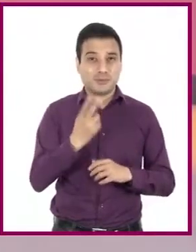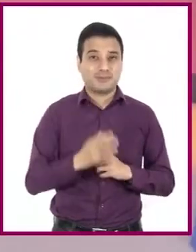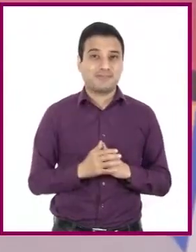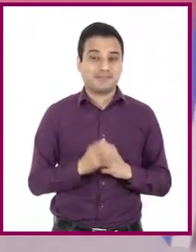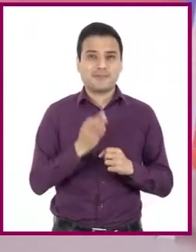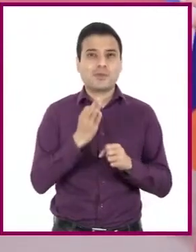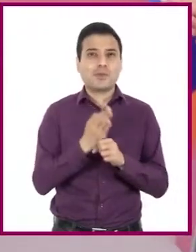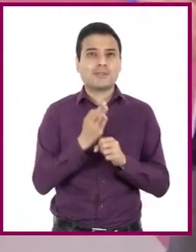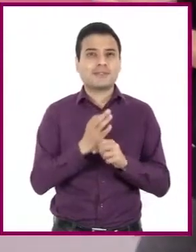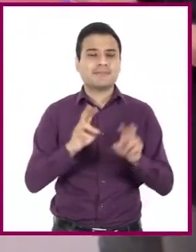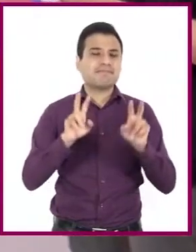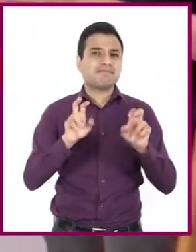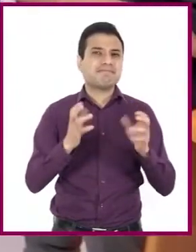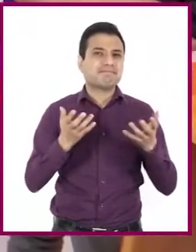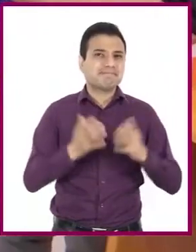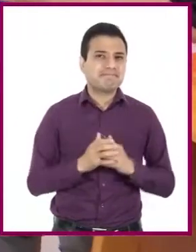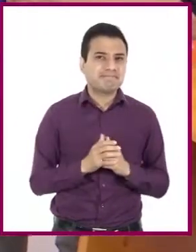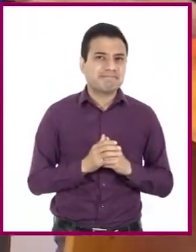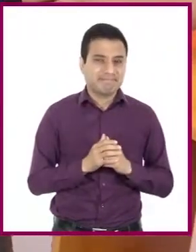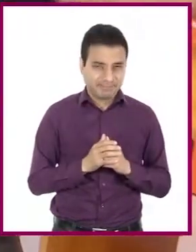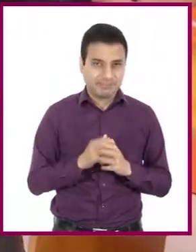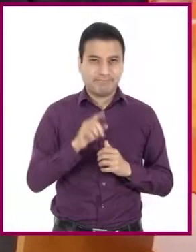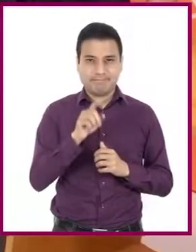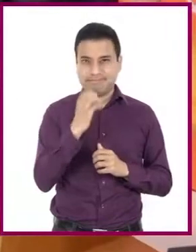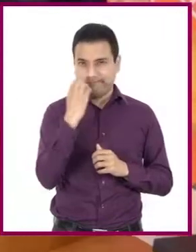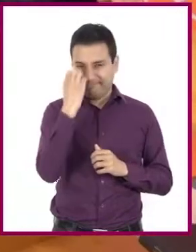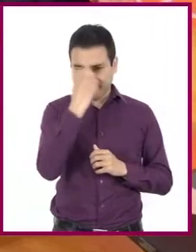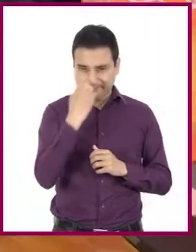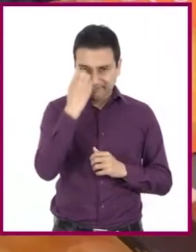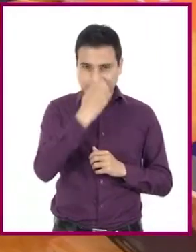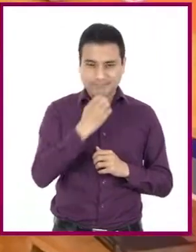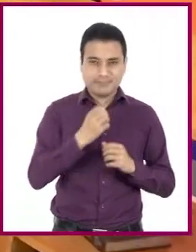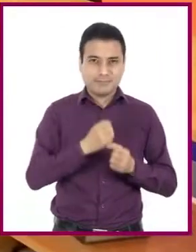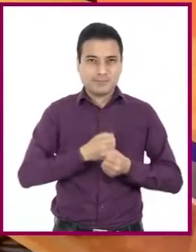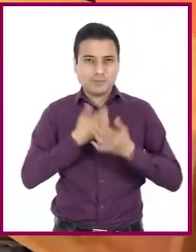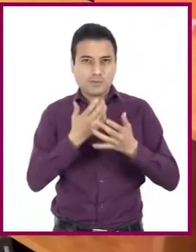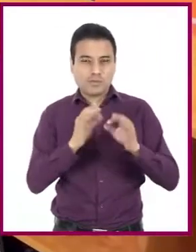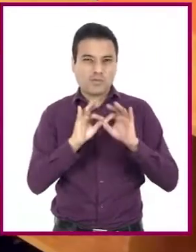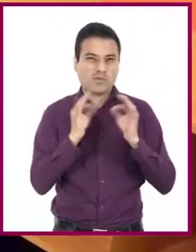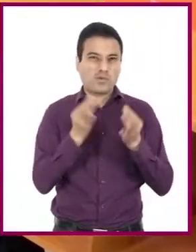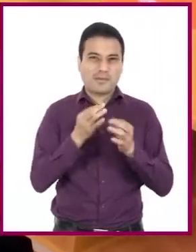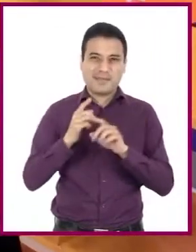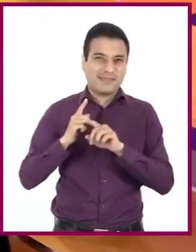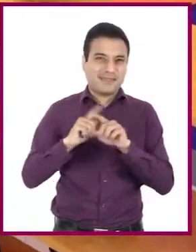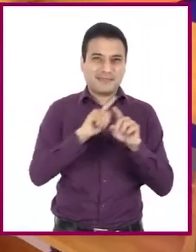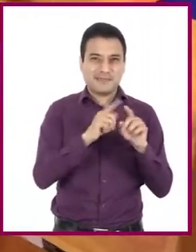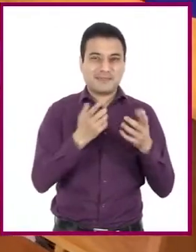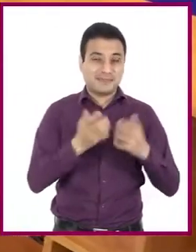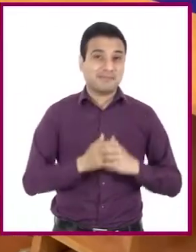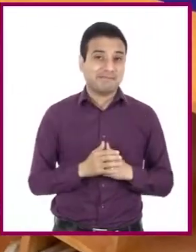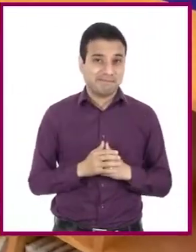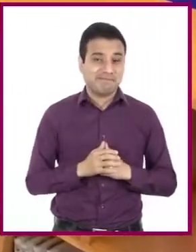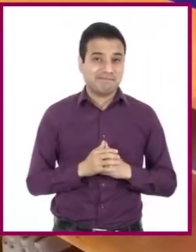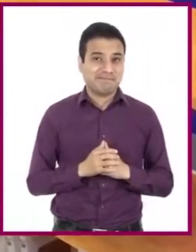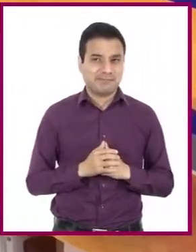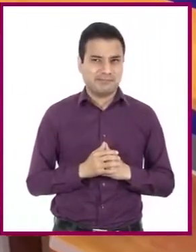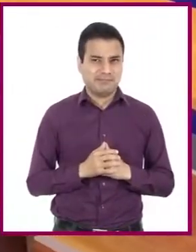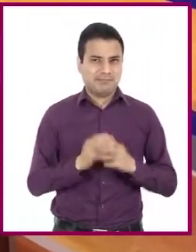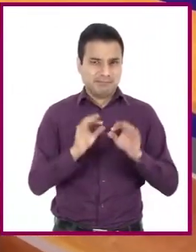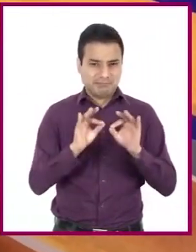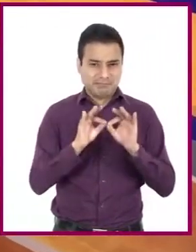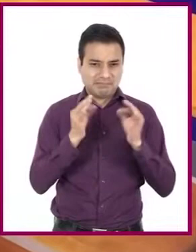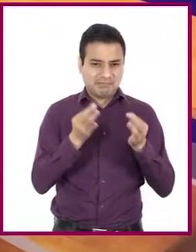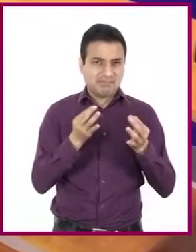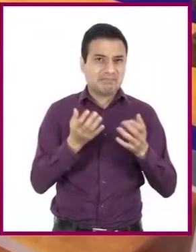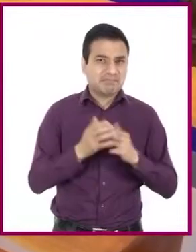Hoy hablaremos sobre explorando las formas de un poema. Con esto nos referimos a considerar formas gráficas